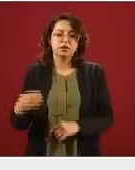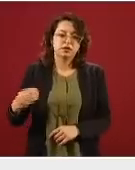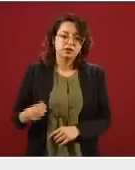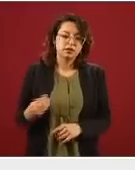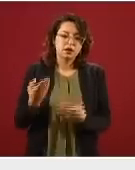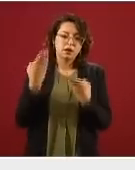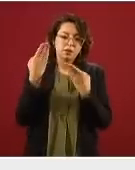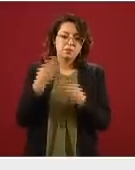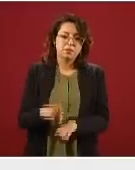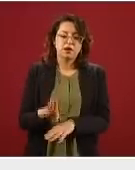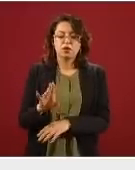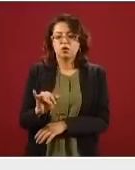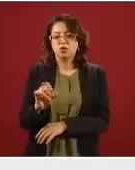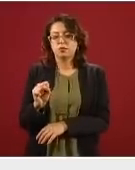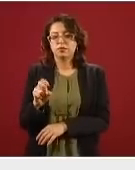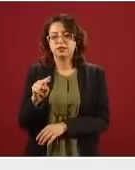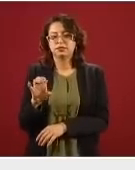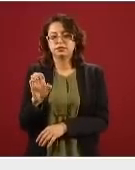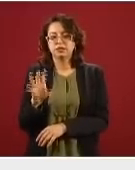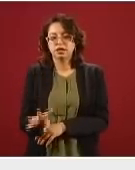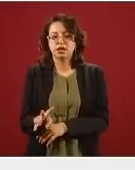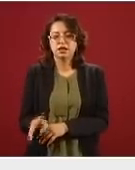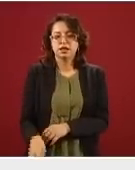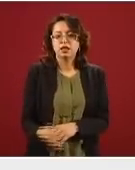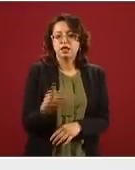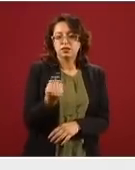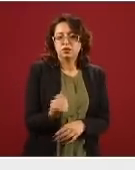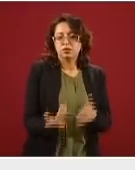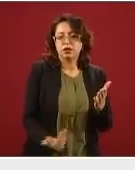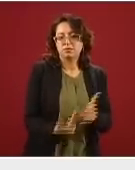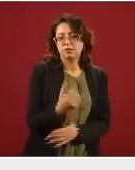con un horario de 9 de la mañana a 4:30 de la tarde,